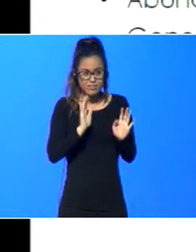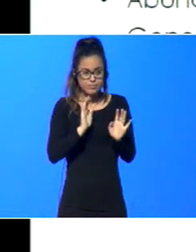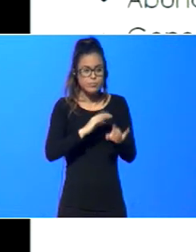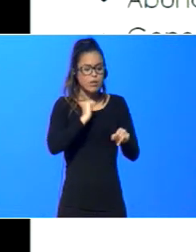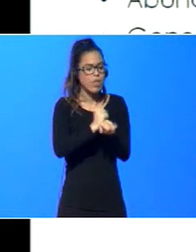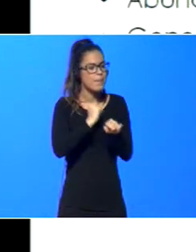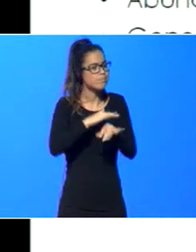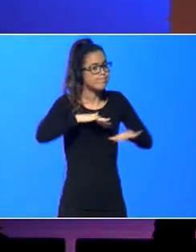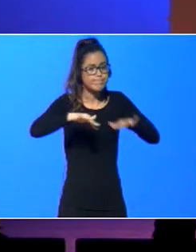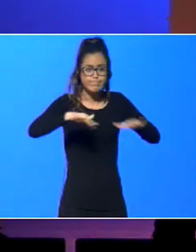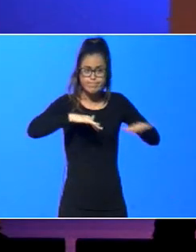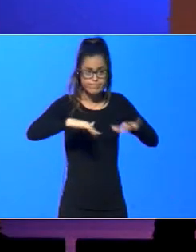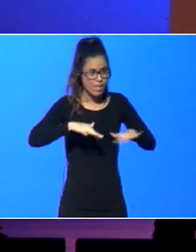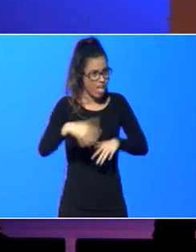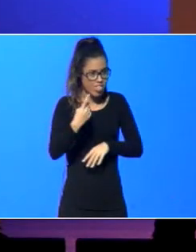in behar da.